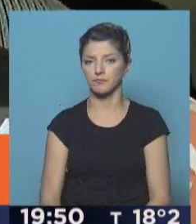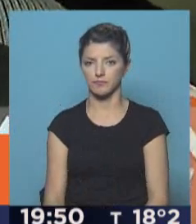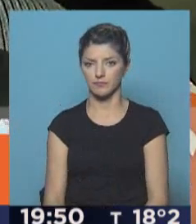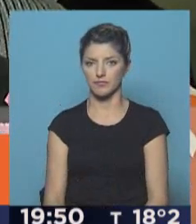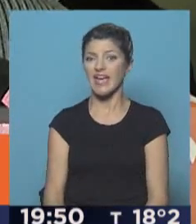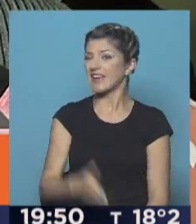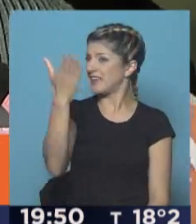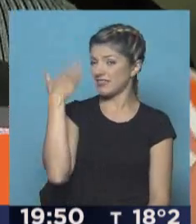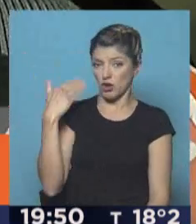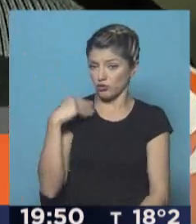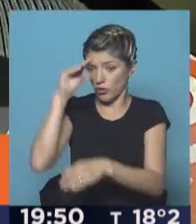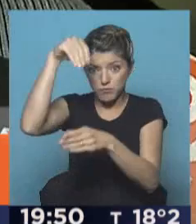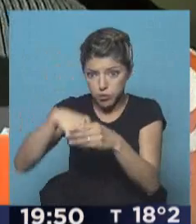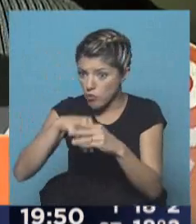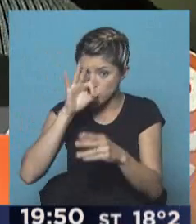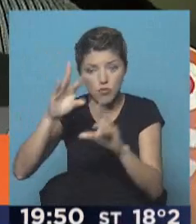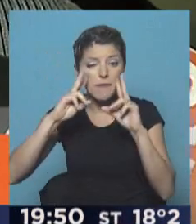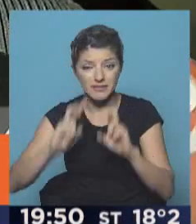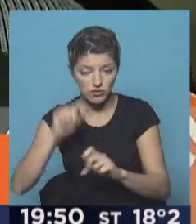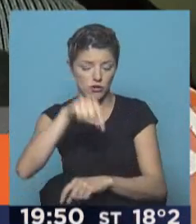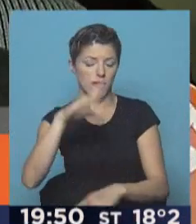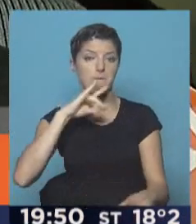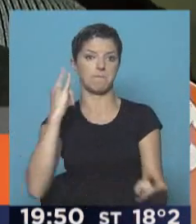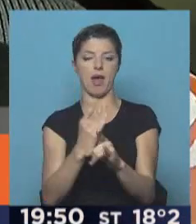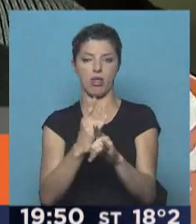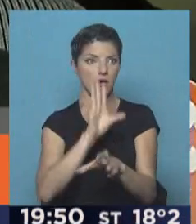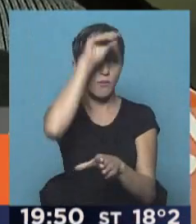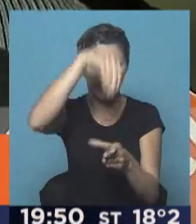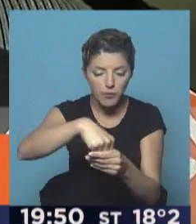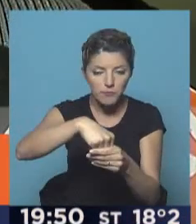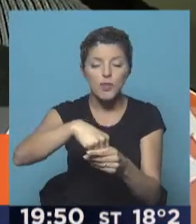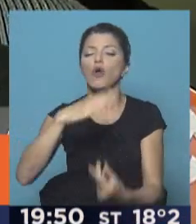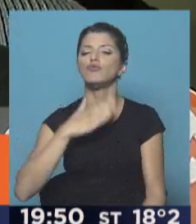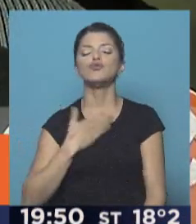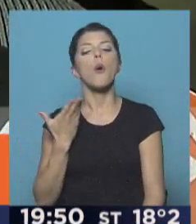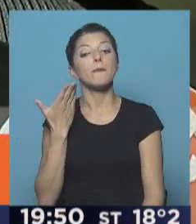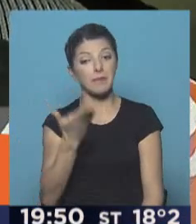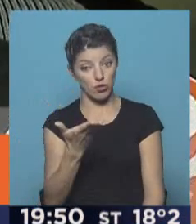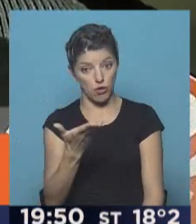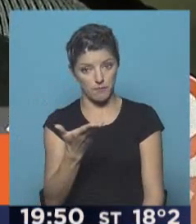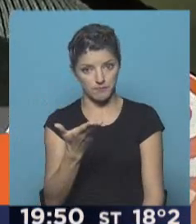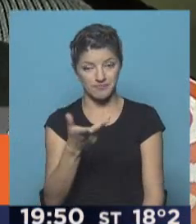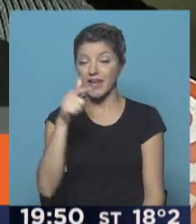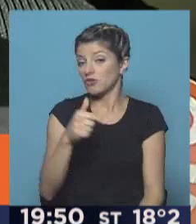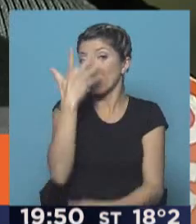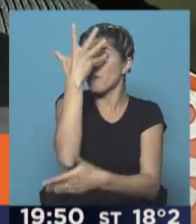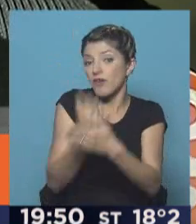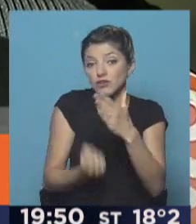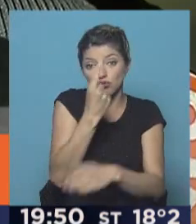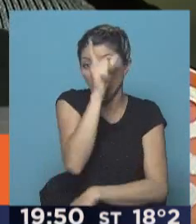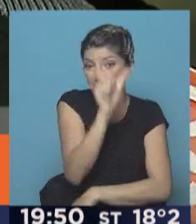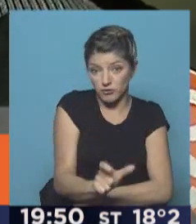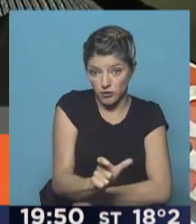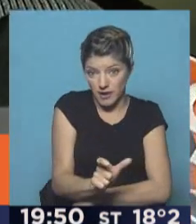había ni mencionado en esta cuestión. Y está claro que yo lo que planteé originalmente, que esto es un error humano que ha terminado en